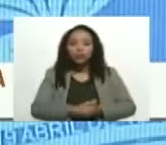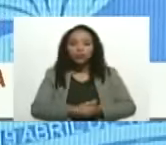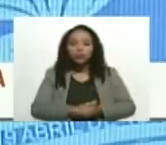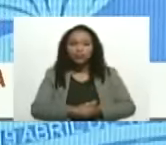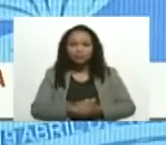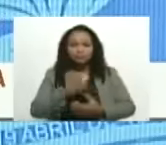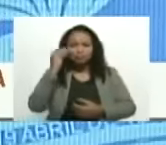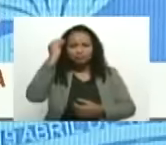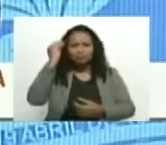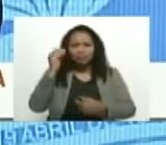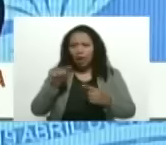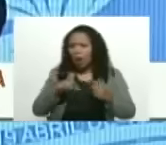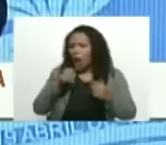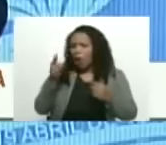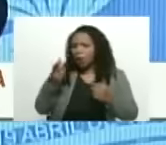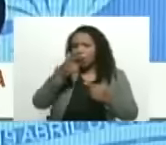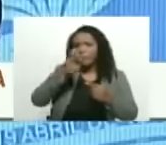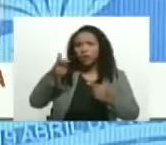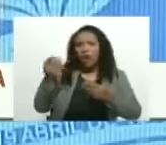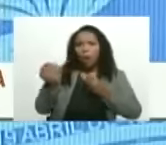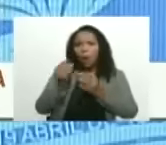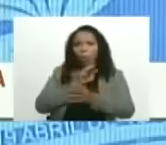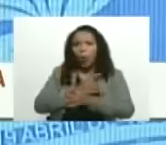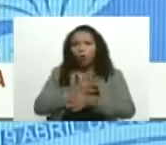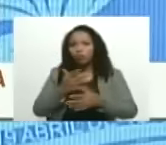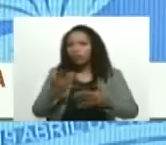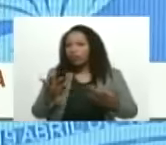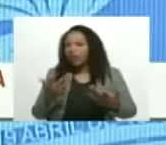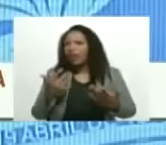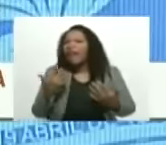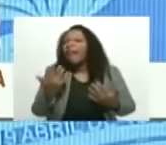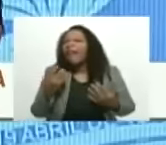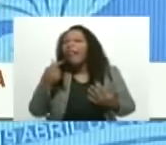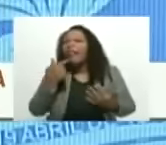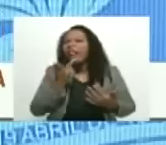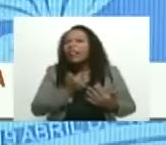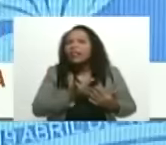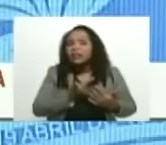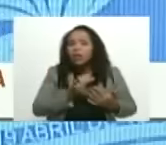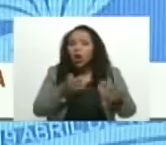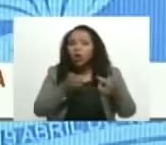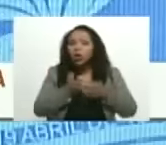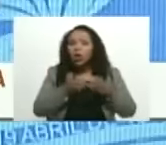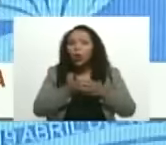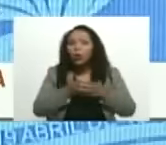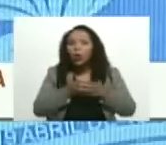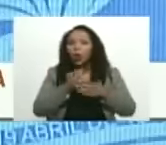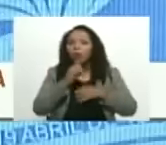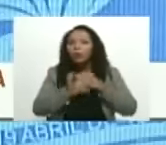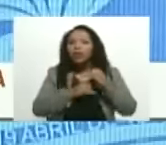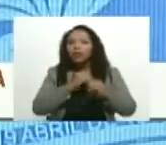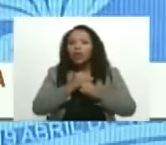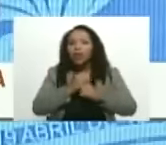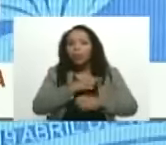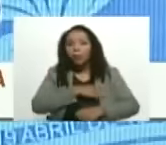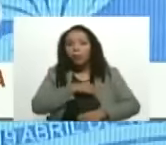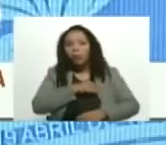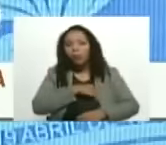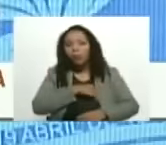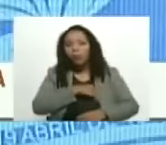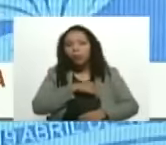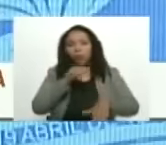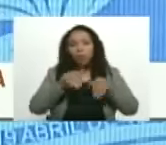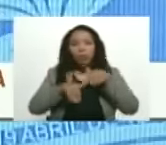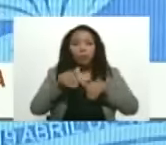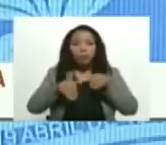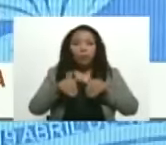Imagínense cómo quedarían los otros candidatos. Imagínense lo que dirían los organismos internacionales, la misión de observación electoral